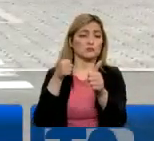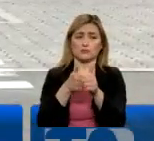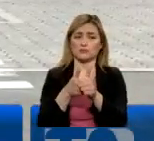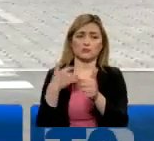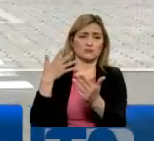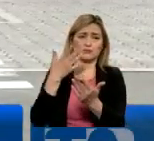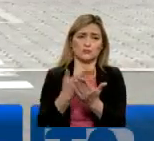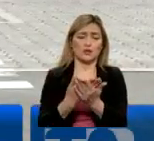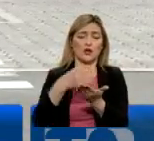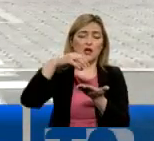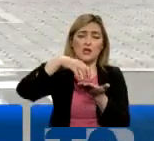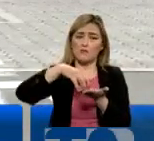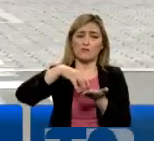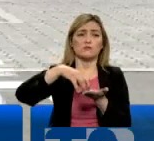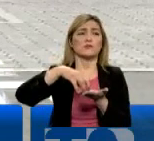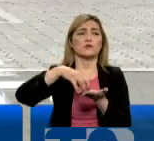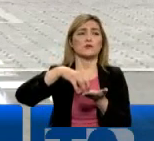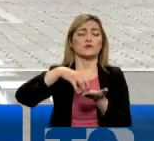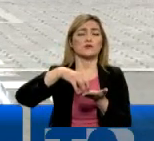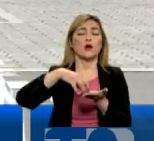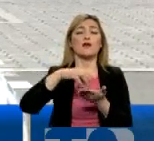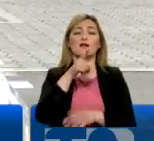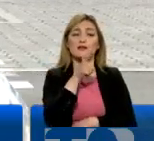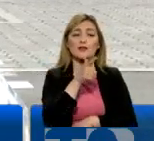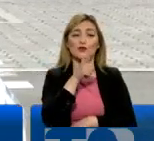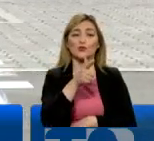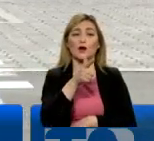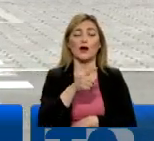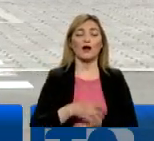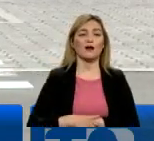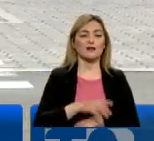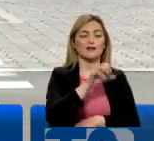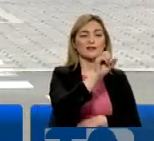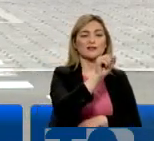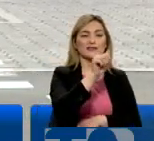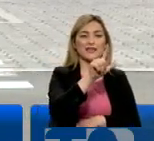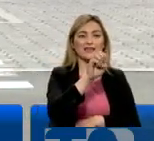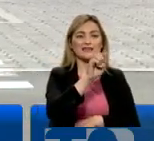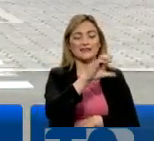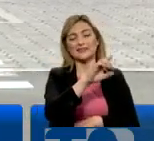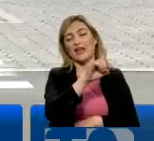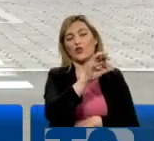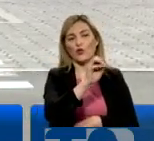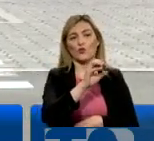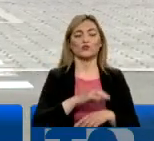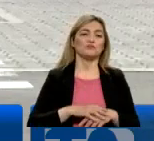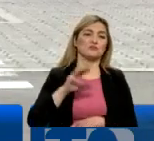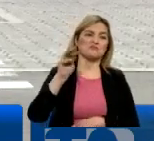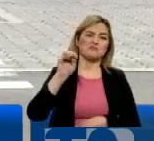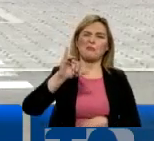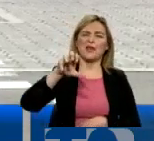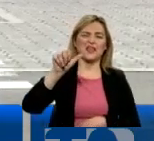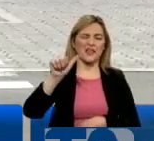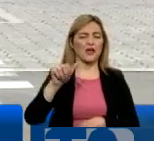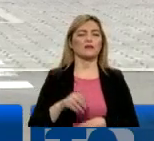y hacer el cantón cayambe cantón latacunga salcedo han venido de mejía y también hemos estado viendo un incremento de